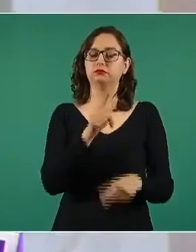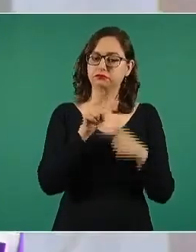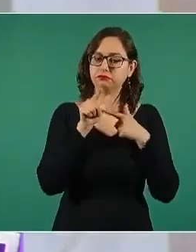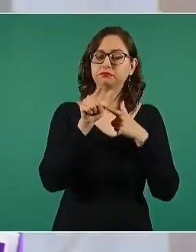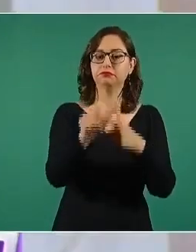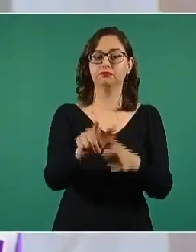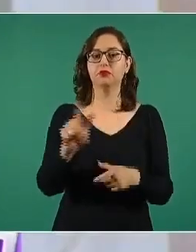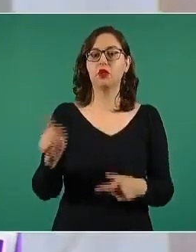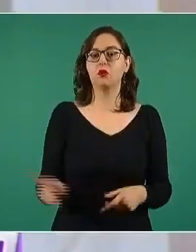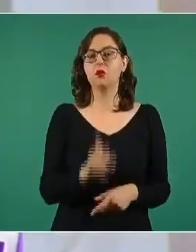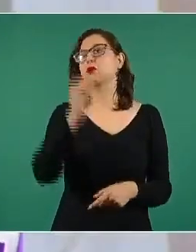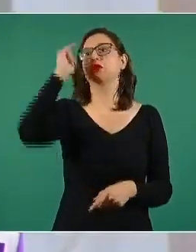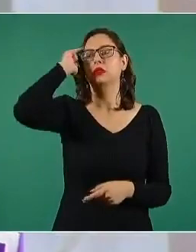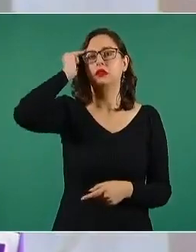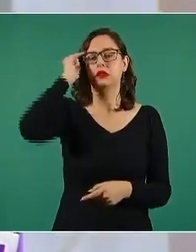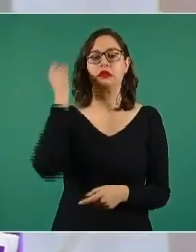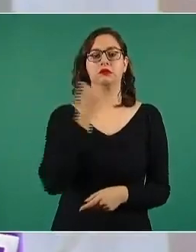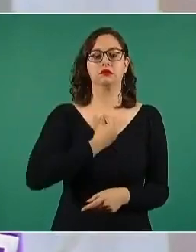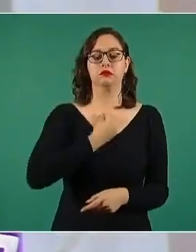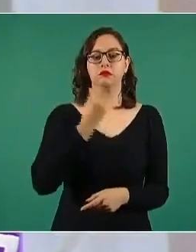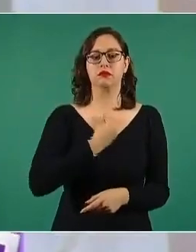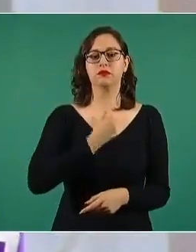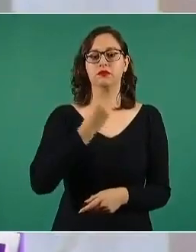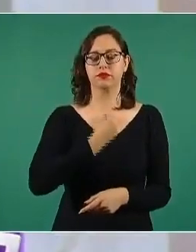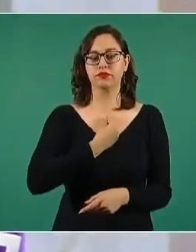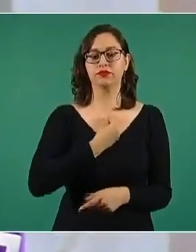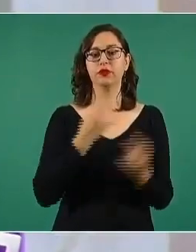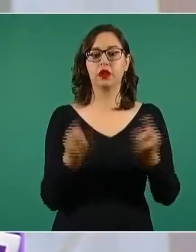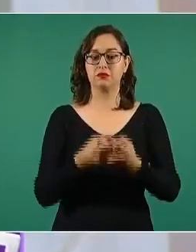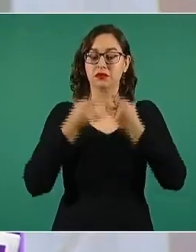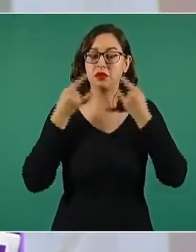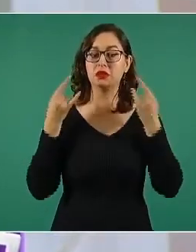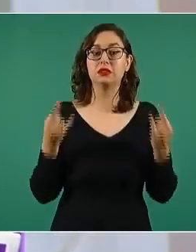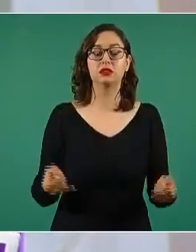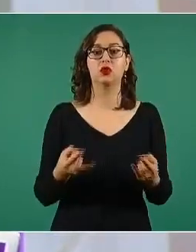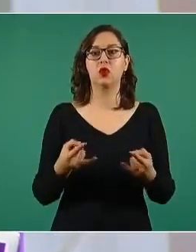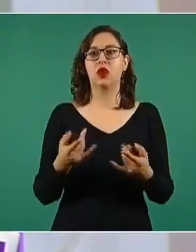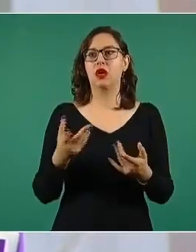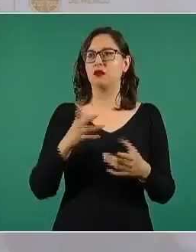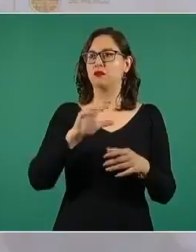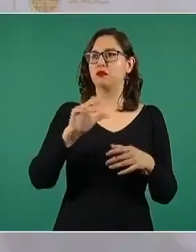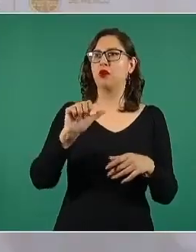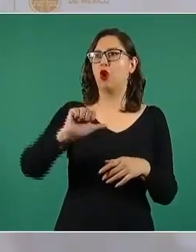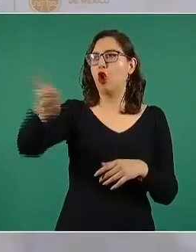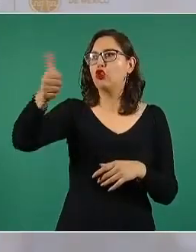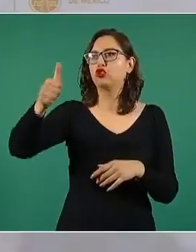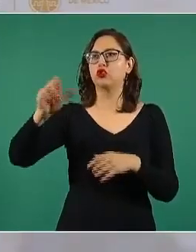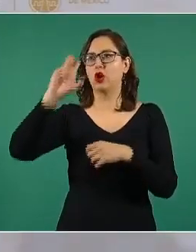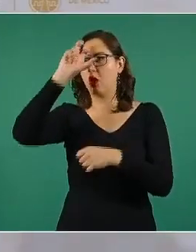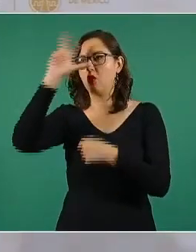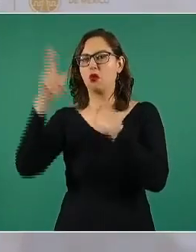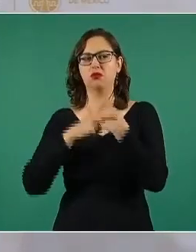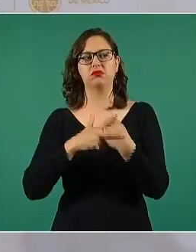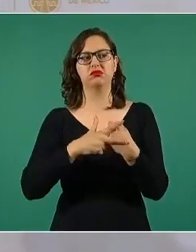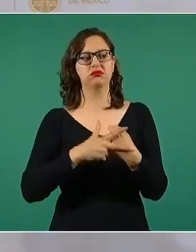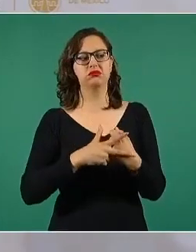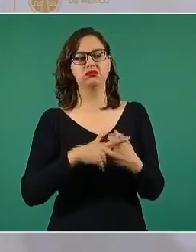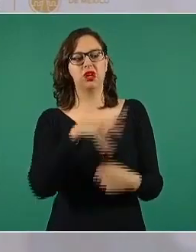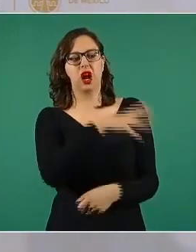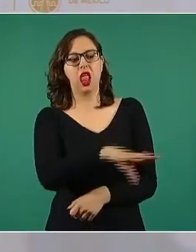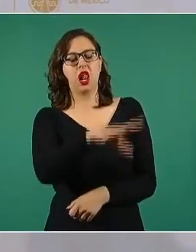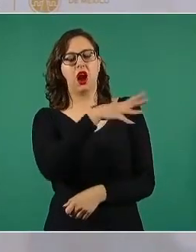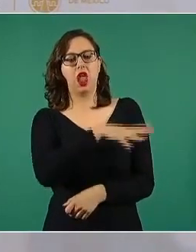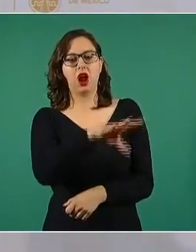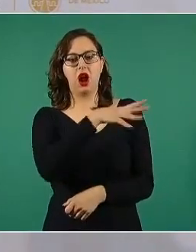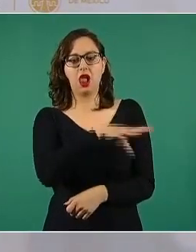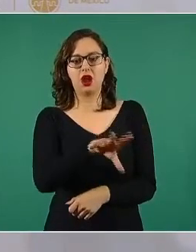Los poderes coloniales y otras naciones tienen una gran historia de negarnos y no reconocer nuestra legitimidad como